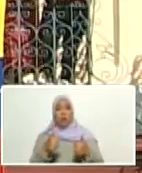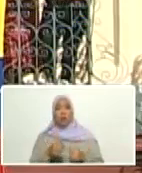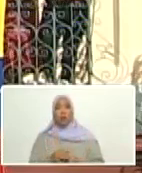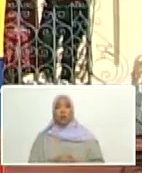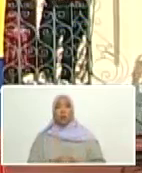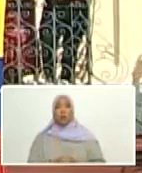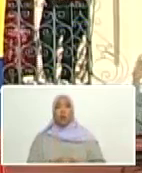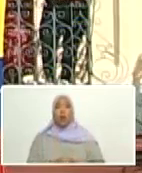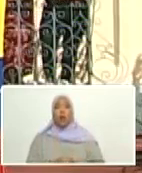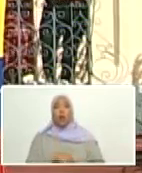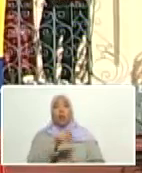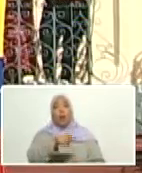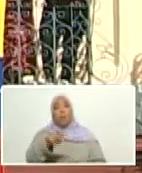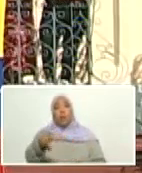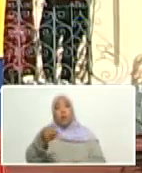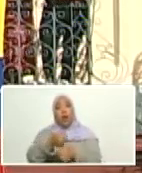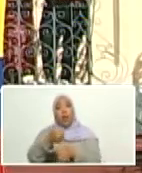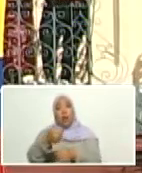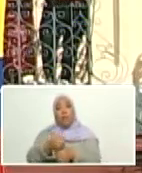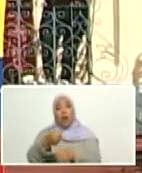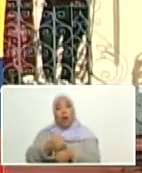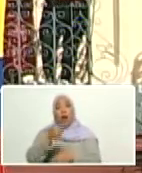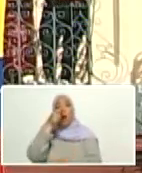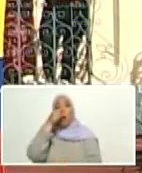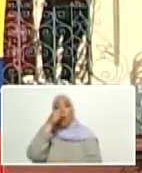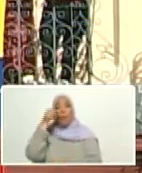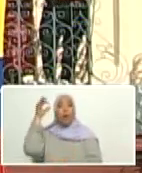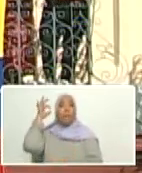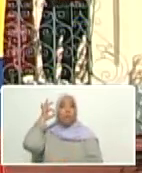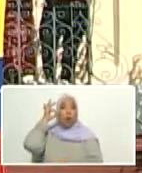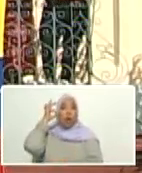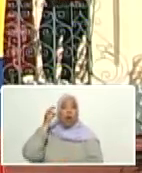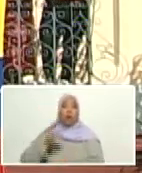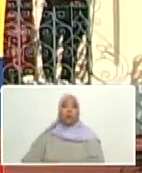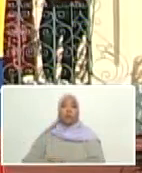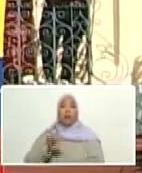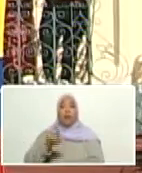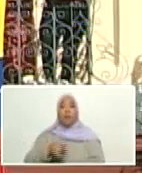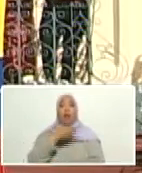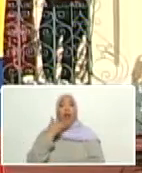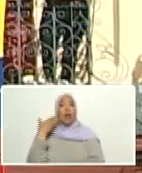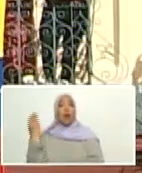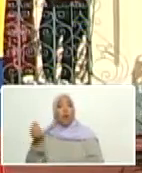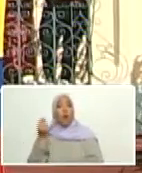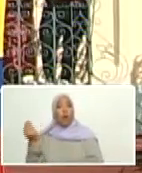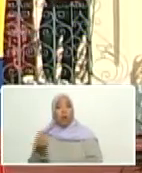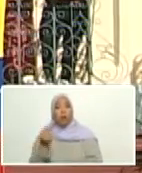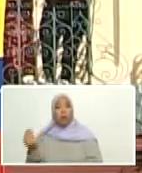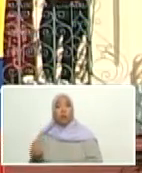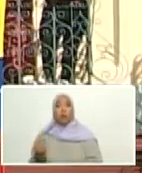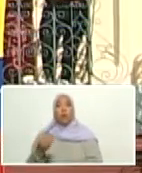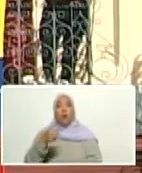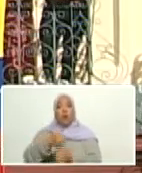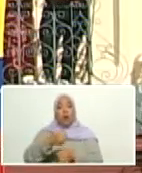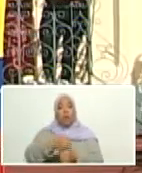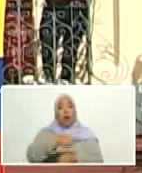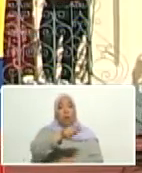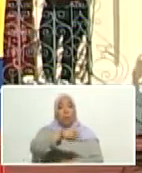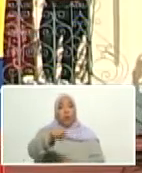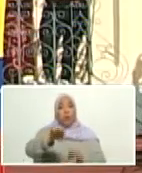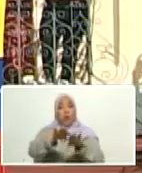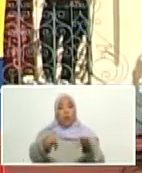Los trabajadores, las trabajadoras, la juventud, los campesinos,